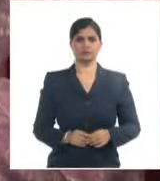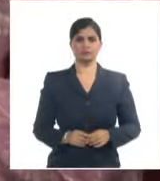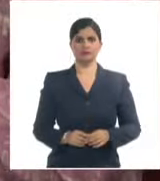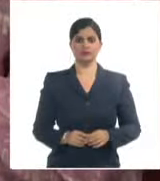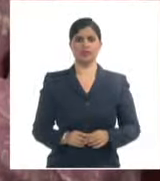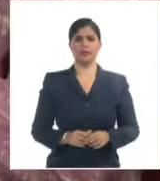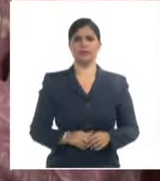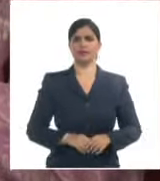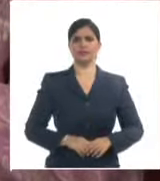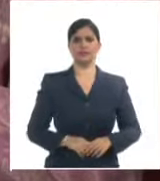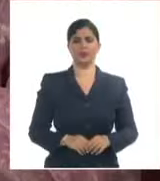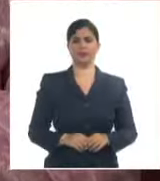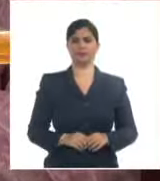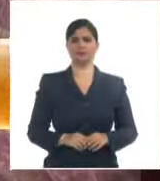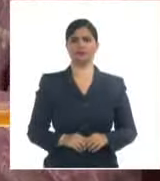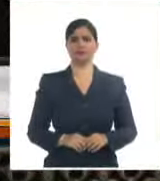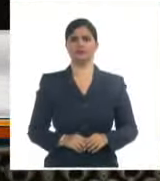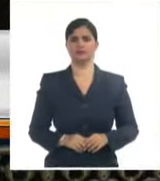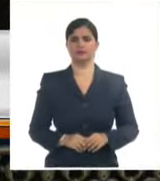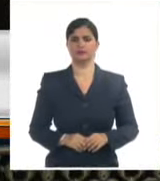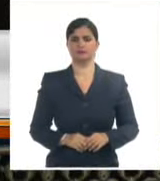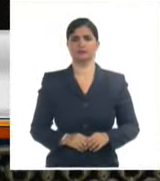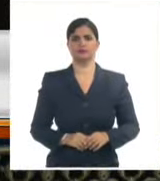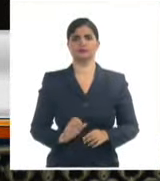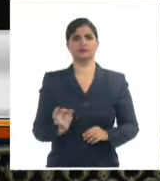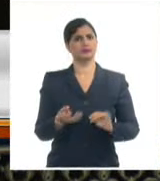global. Este siempre ha sido el caso.